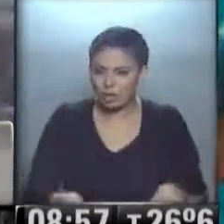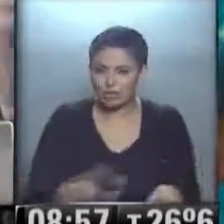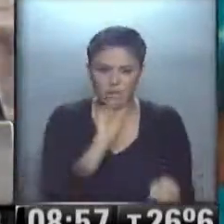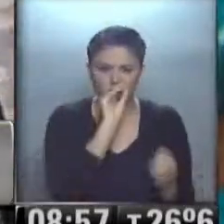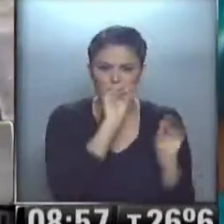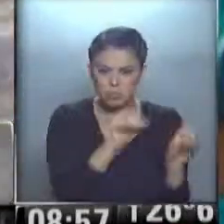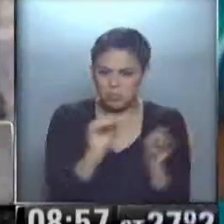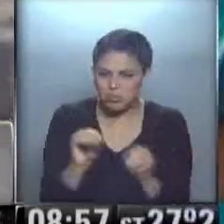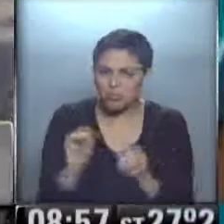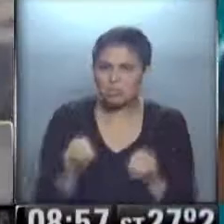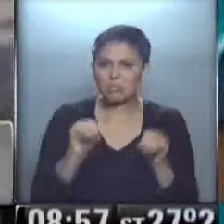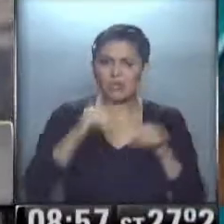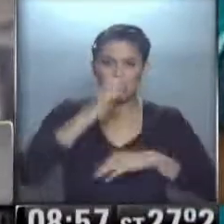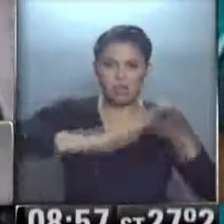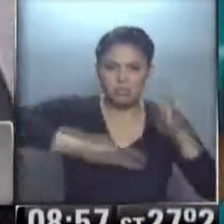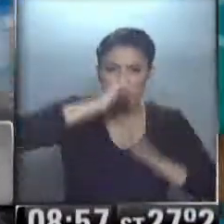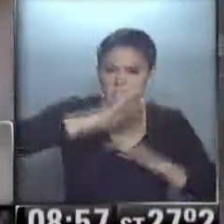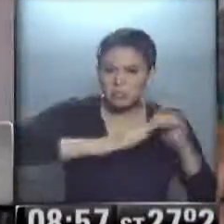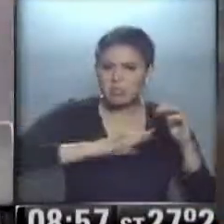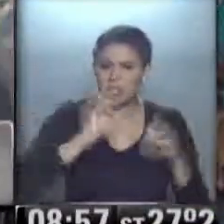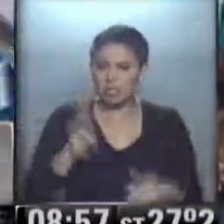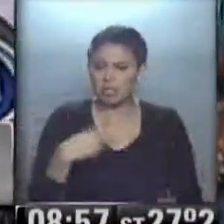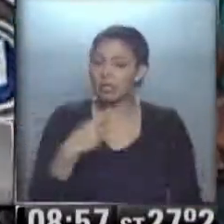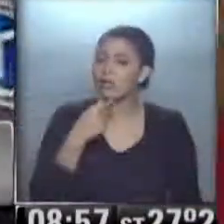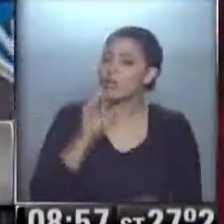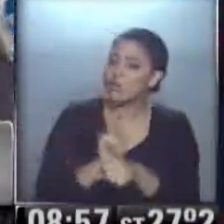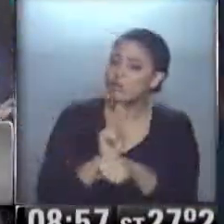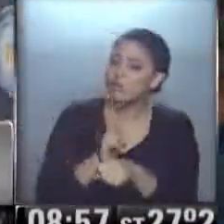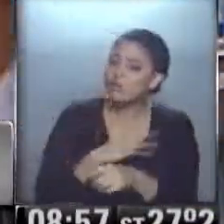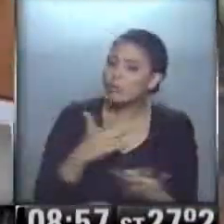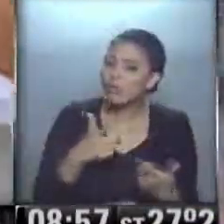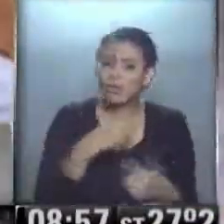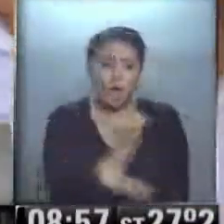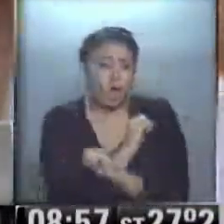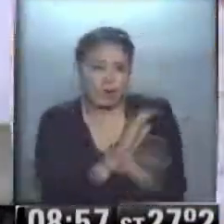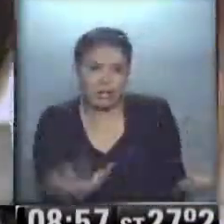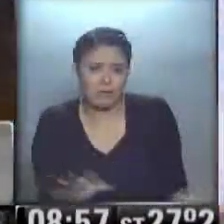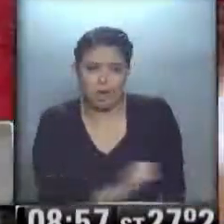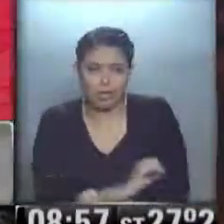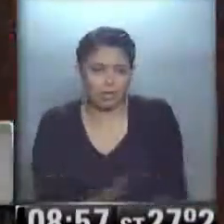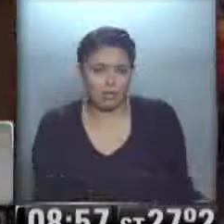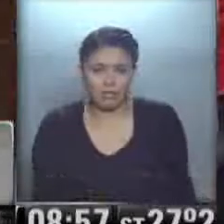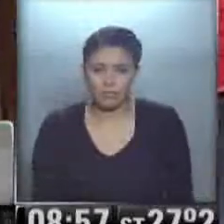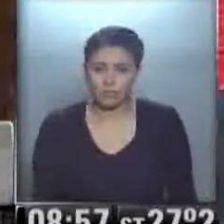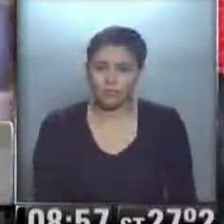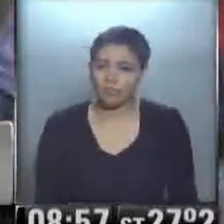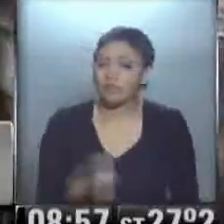mantenimiento limpieza infraestructura de cuidado deplorable no descuidado